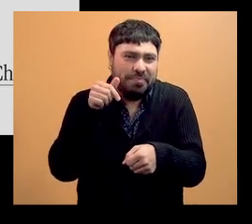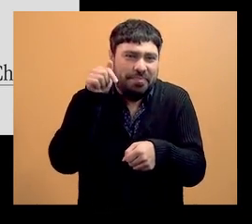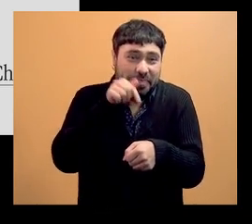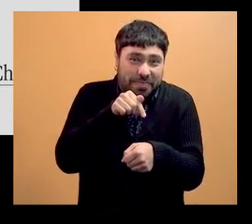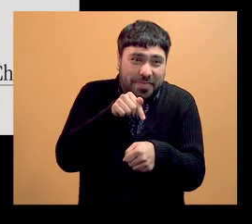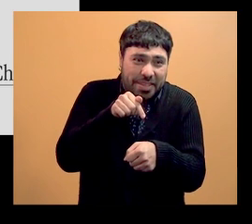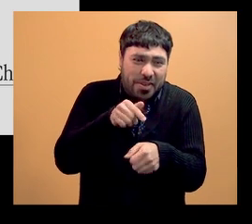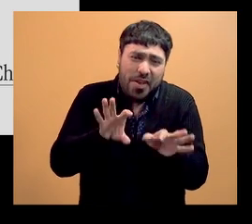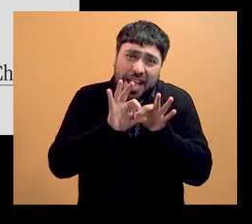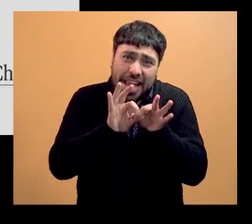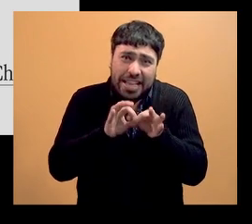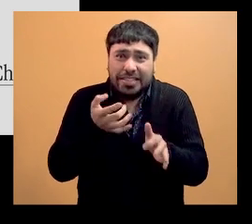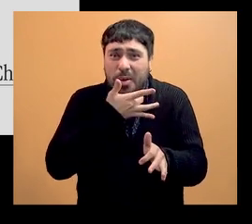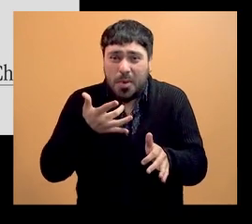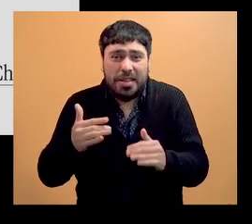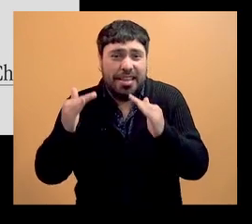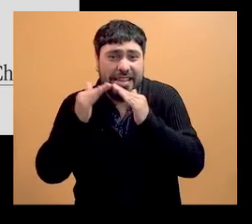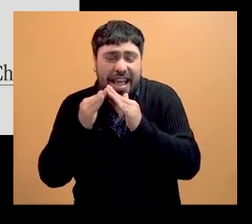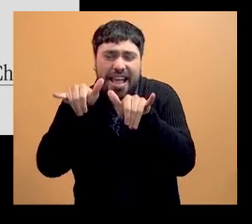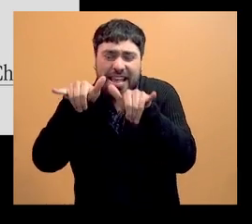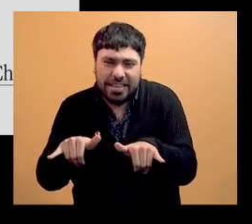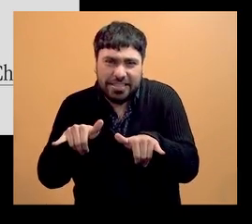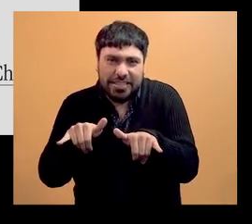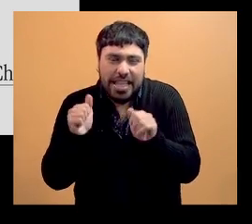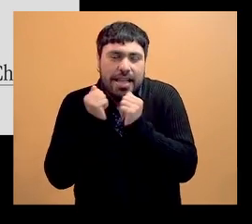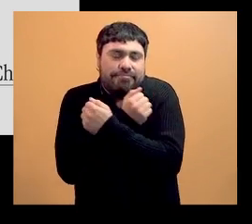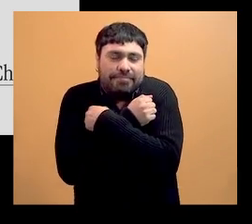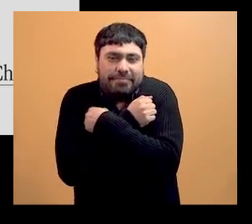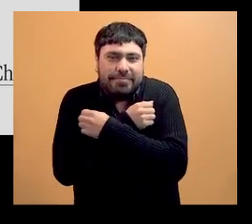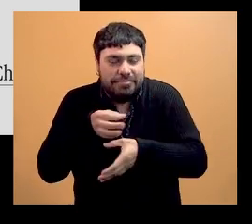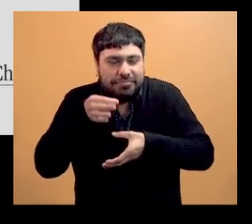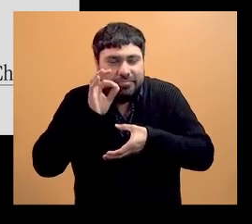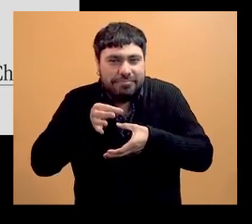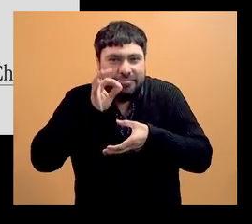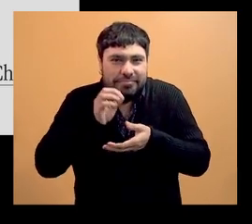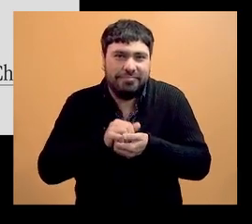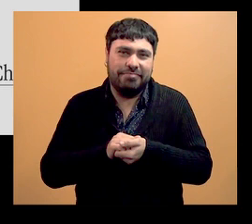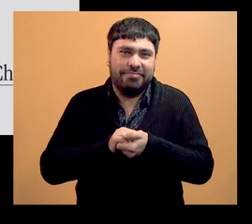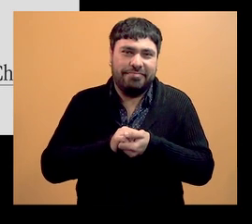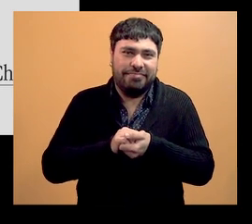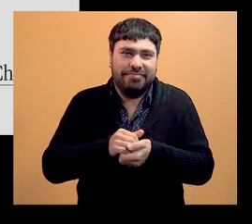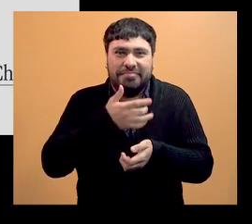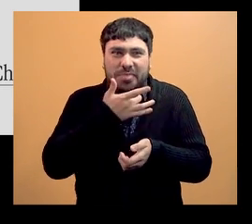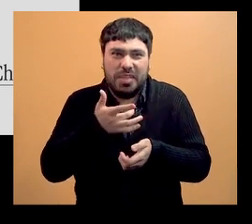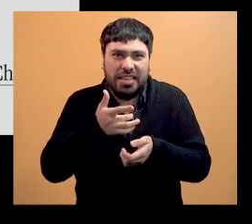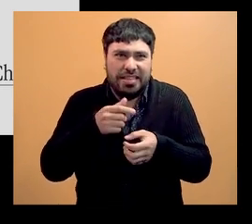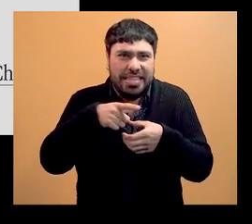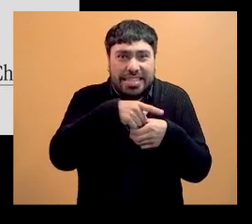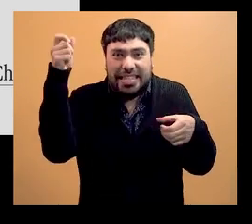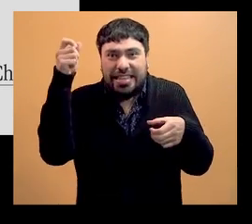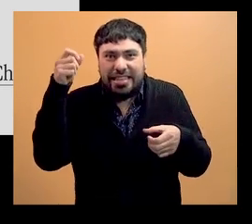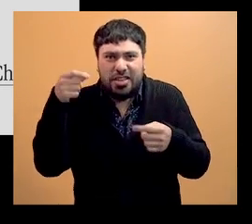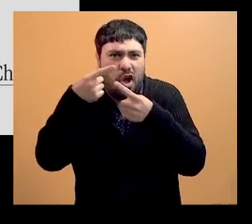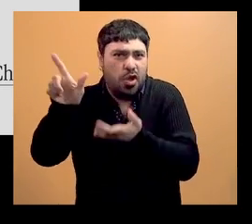café, mientras nos aburrimos escuchando un tipo que habla del espacio en vez de haber tenido que ir a un lugar donde a lo mejor nos íbamos